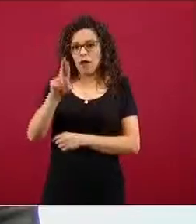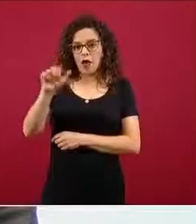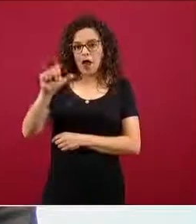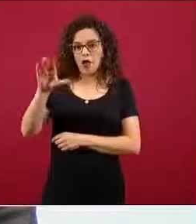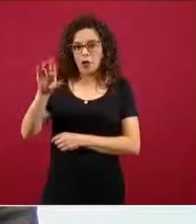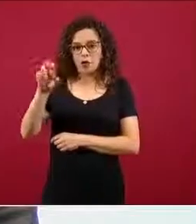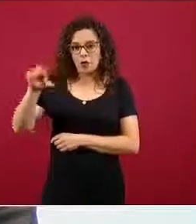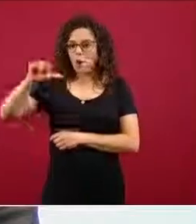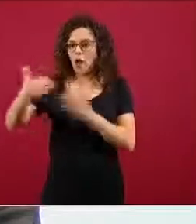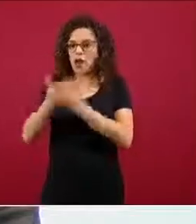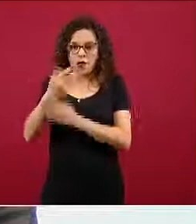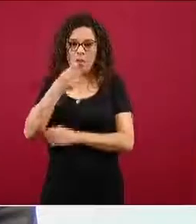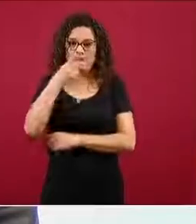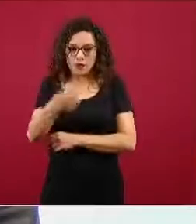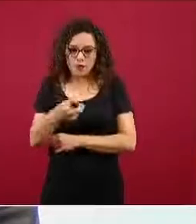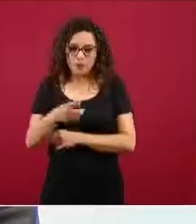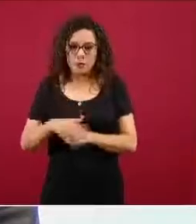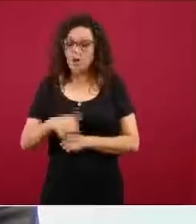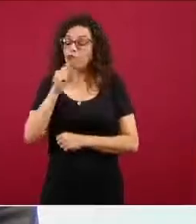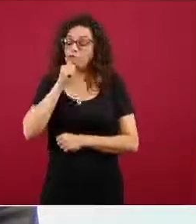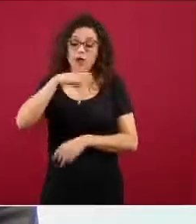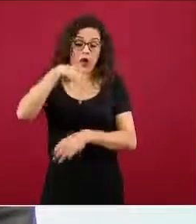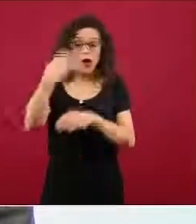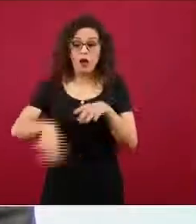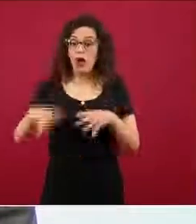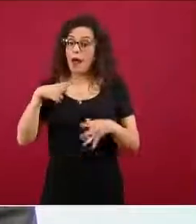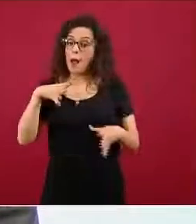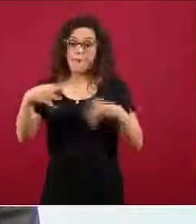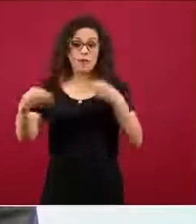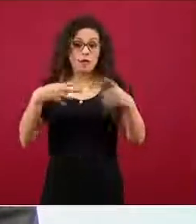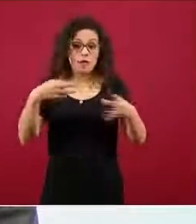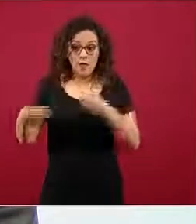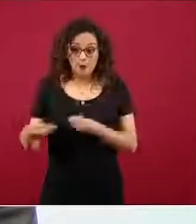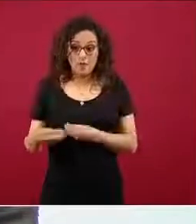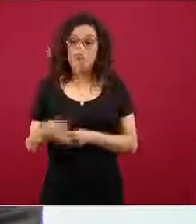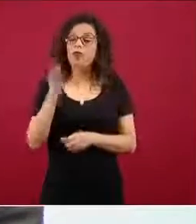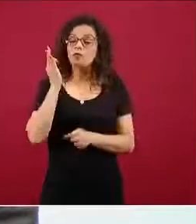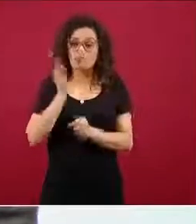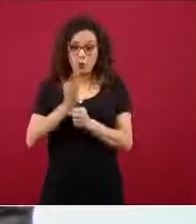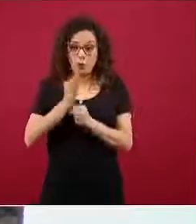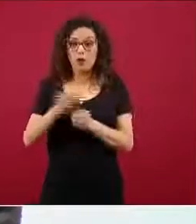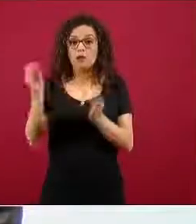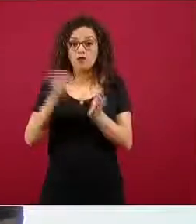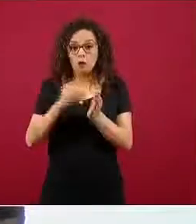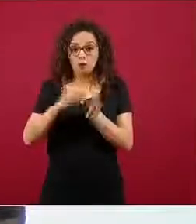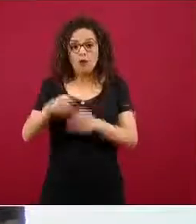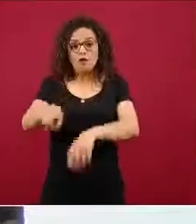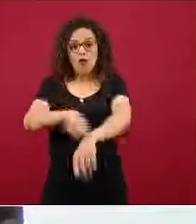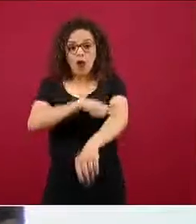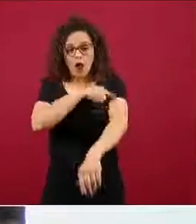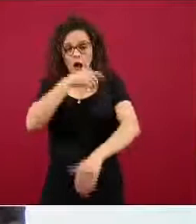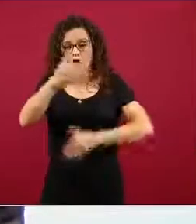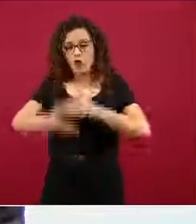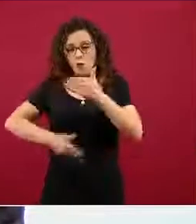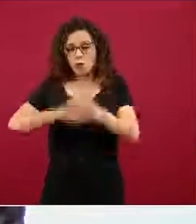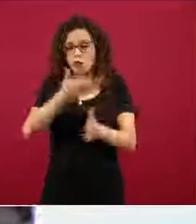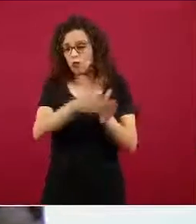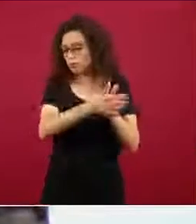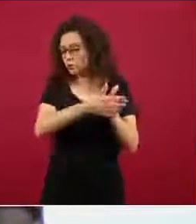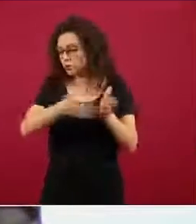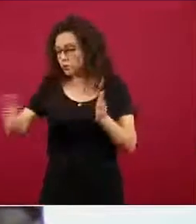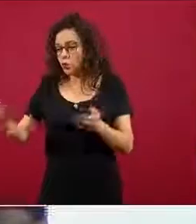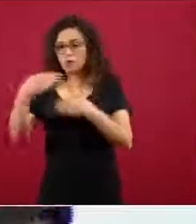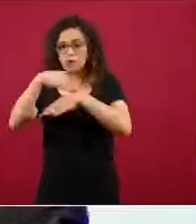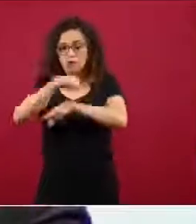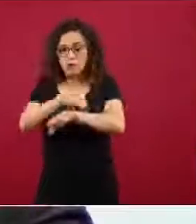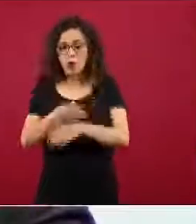paquete de vacunas, no se ha acabado la epidemia y todavía será un proceso largo de cobertura de la vacuna. Se